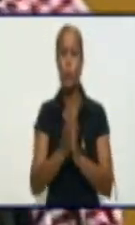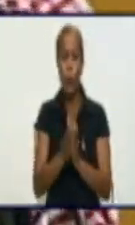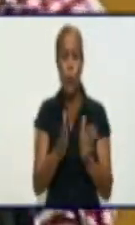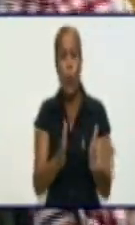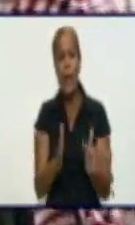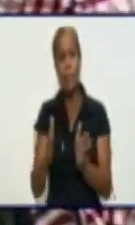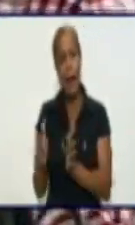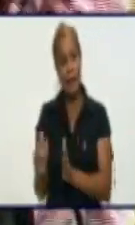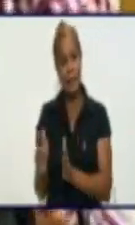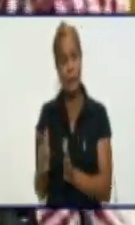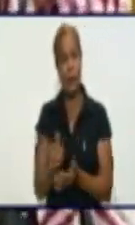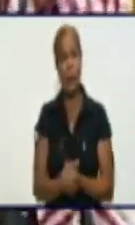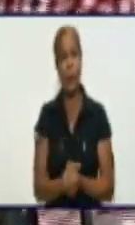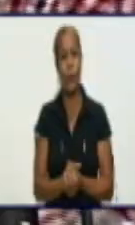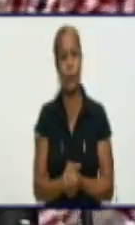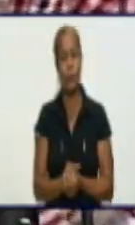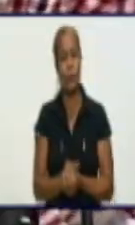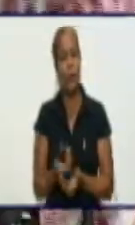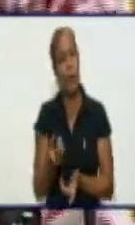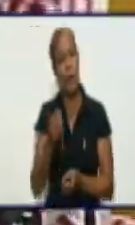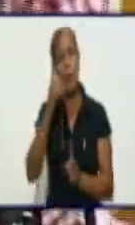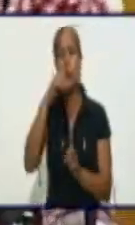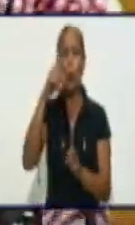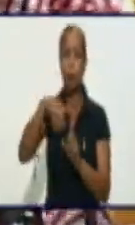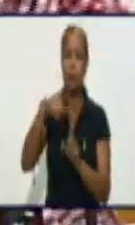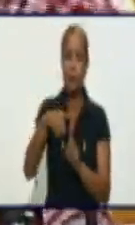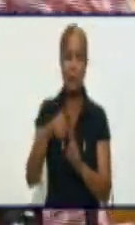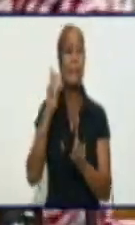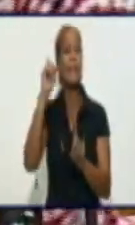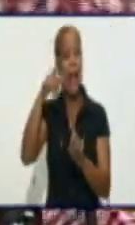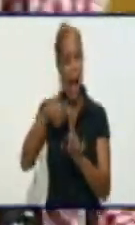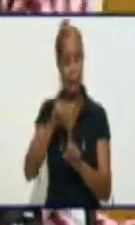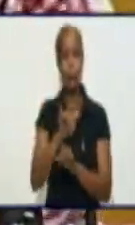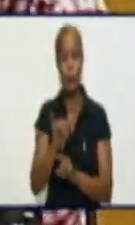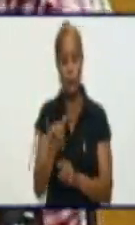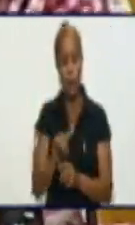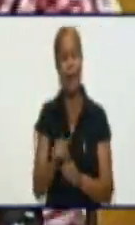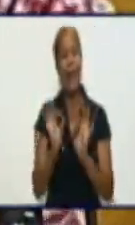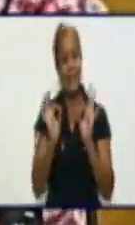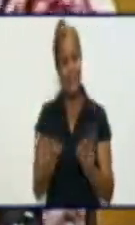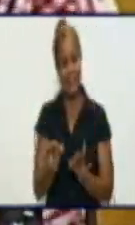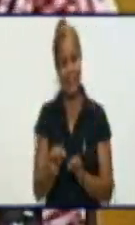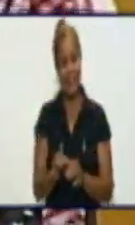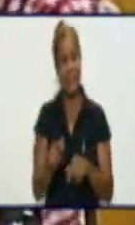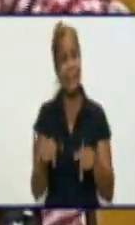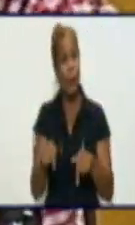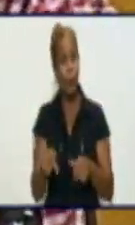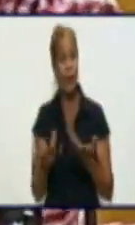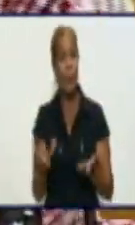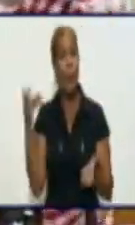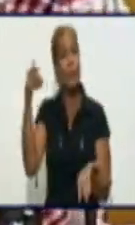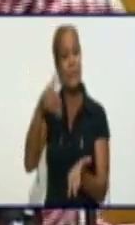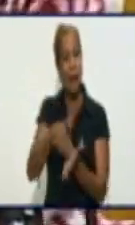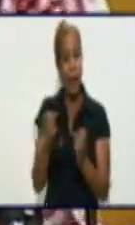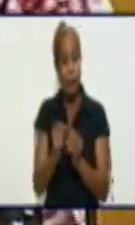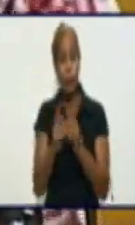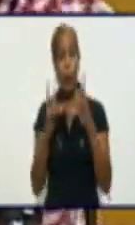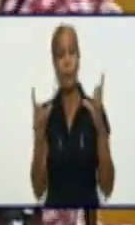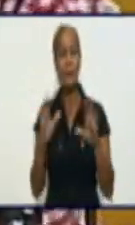espacio... El notiteatro, el notiteatro. Ah, así es. Y hoy hemos llegado aquí